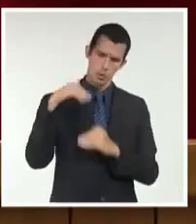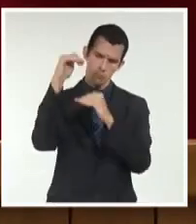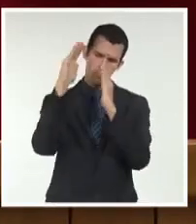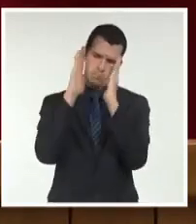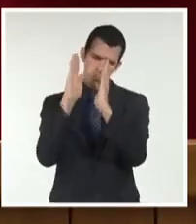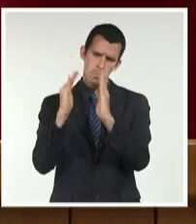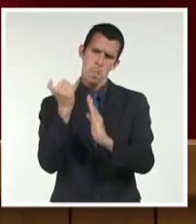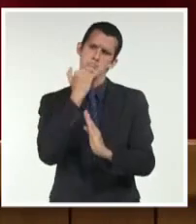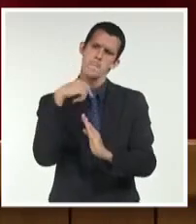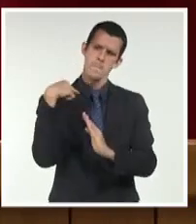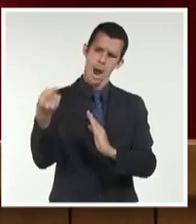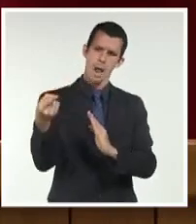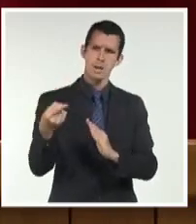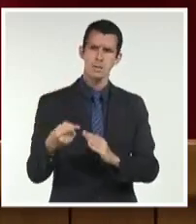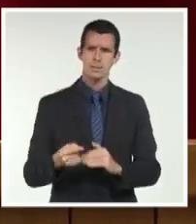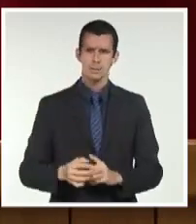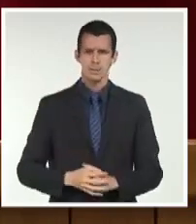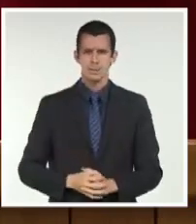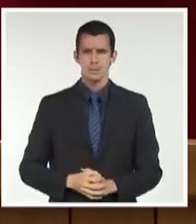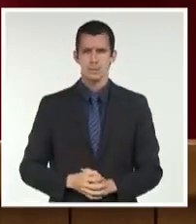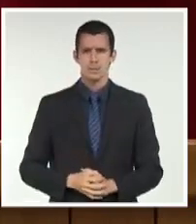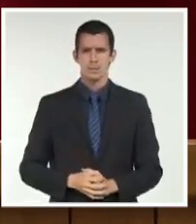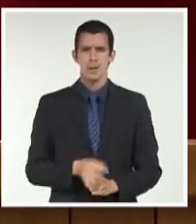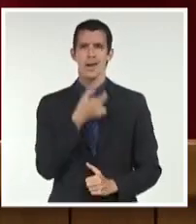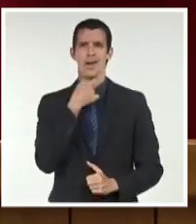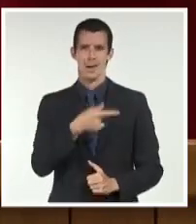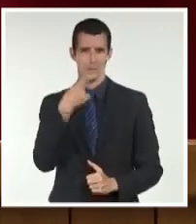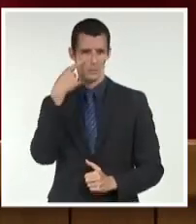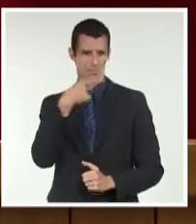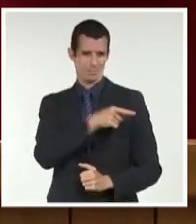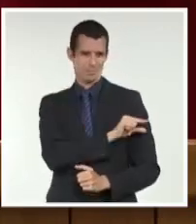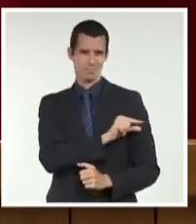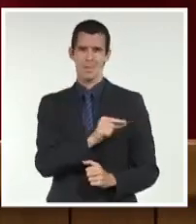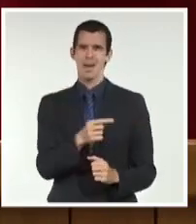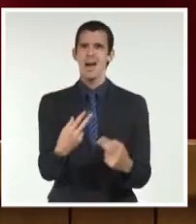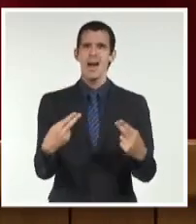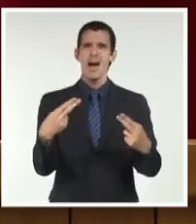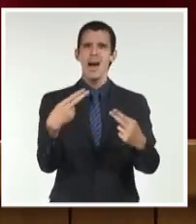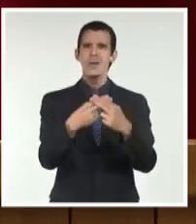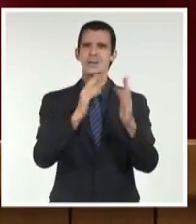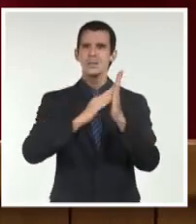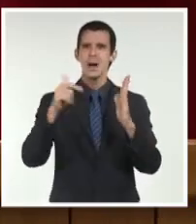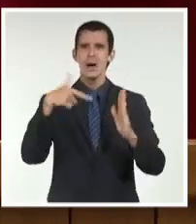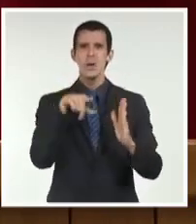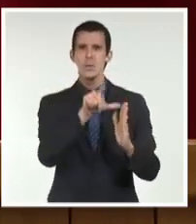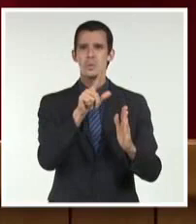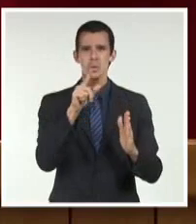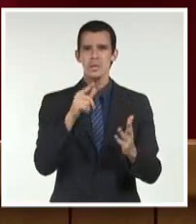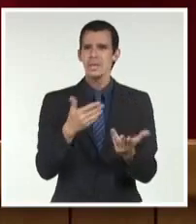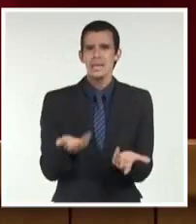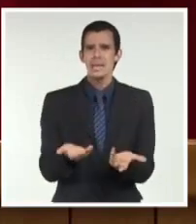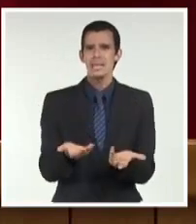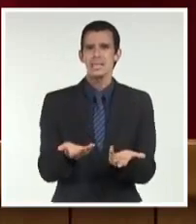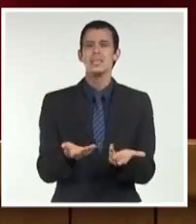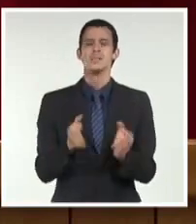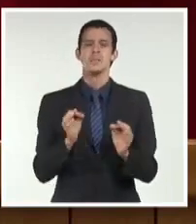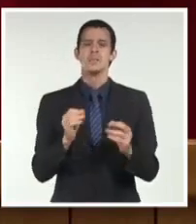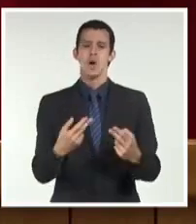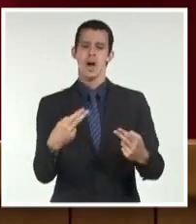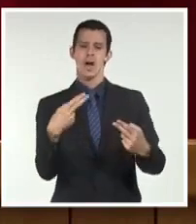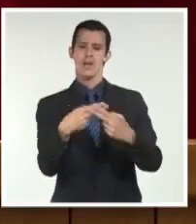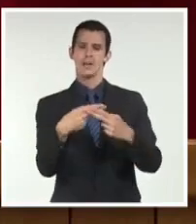la fracasada cumbre hemisférica celebrada en Los Ángeles, California, el pasado mes de junio. En aquel